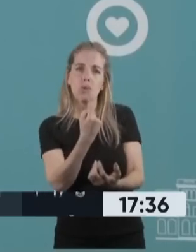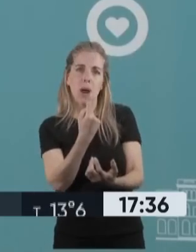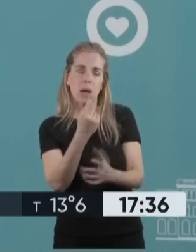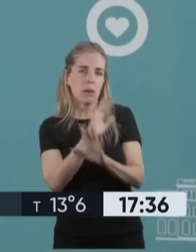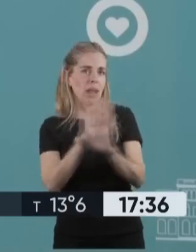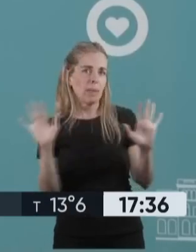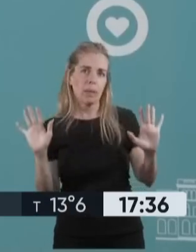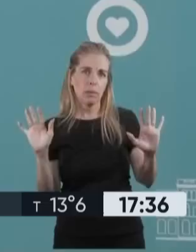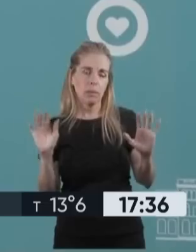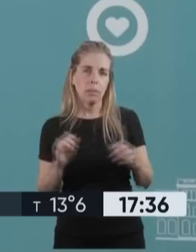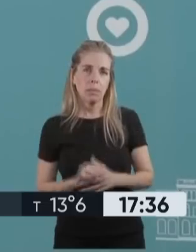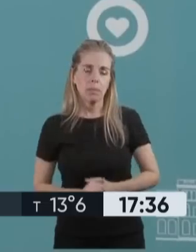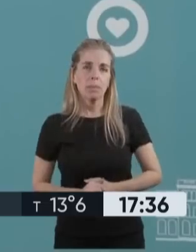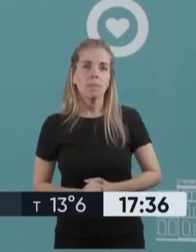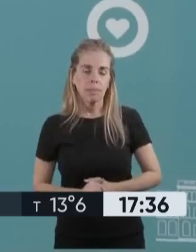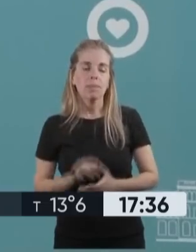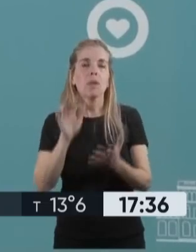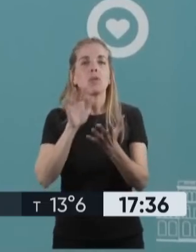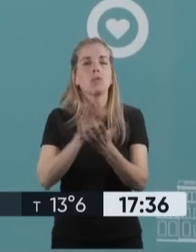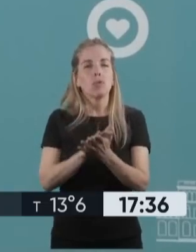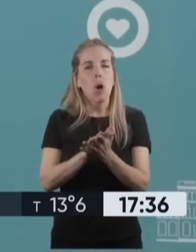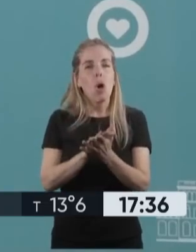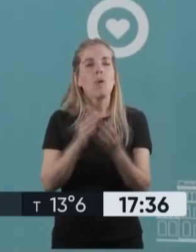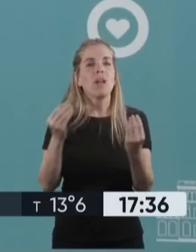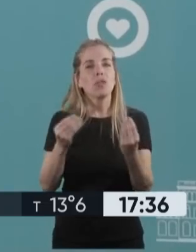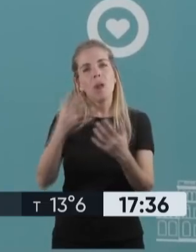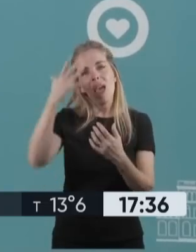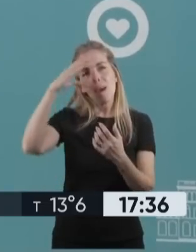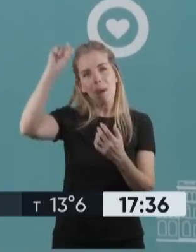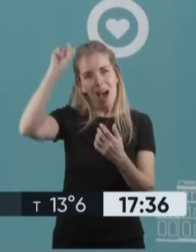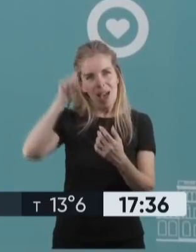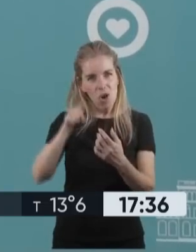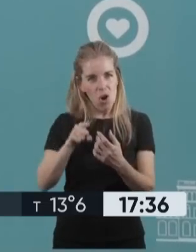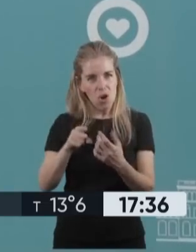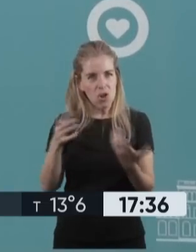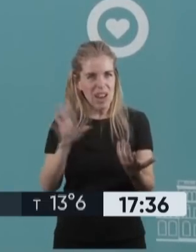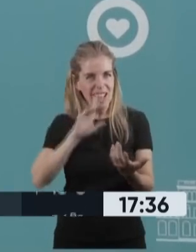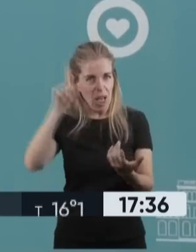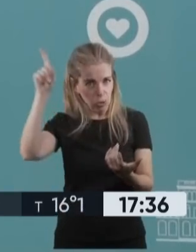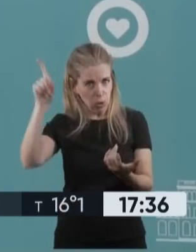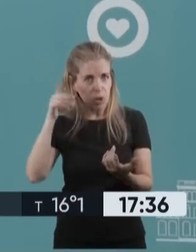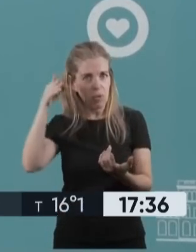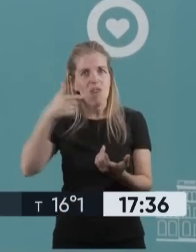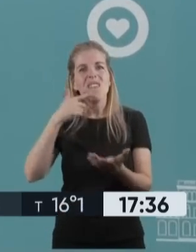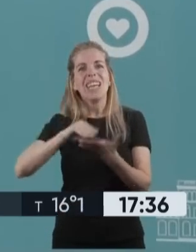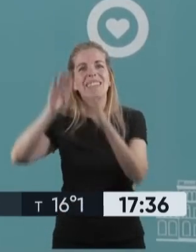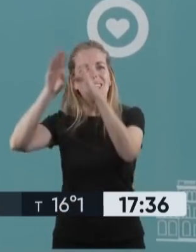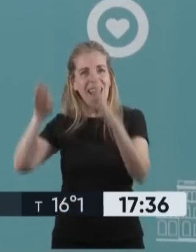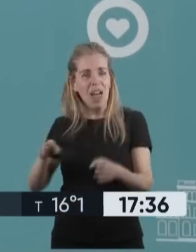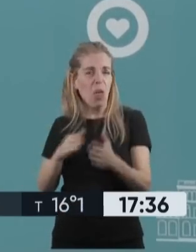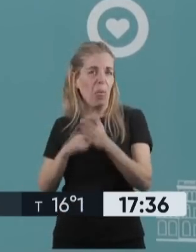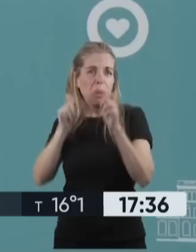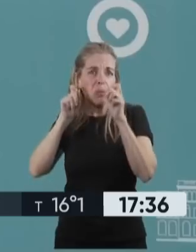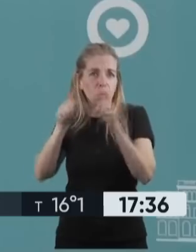Elija una. Bueno, con respecto a lo que dijo el embajador en el Senado, son sus